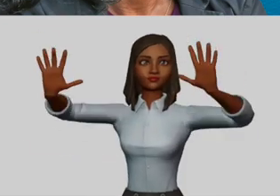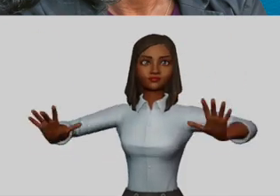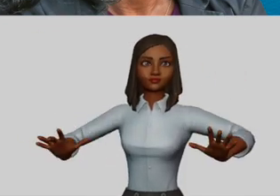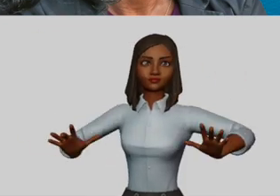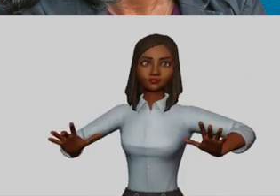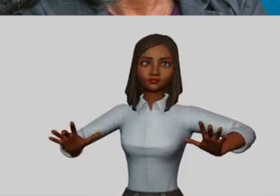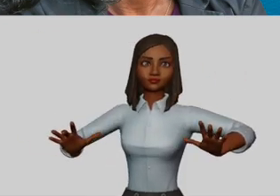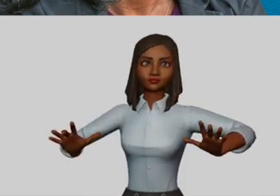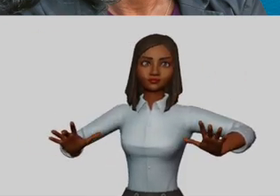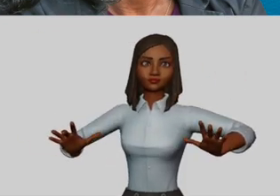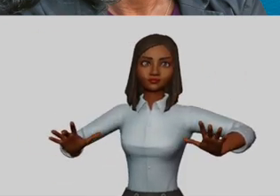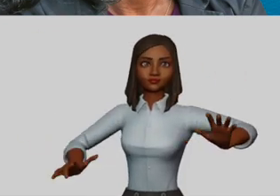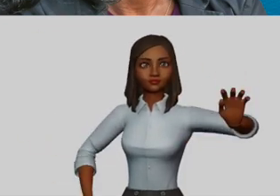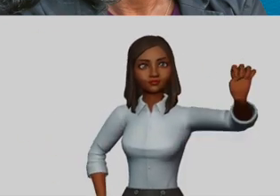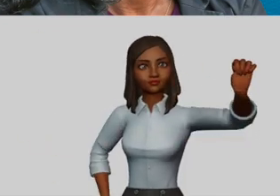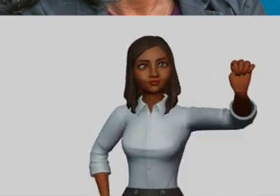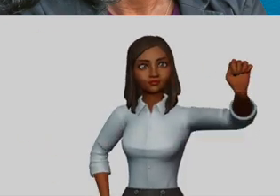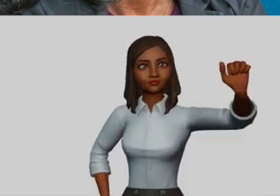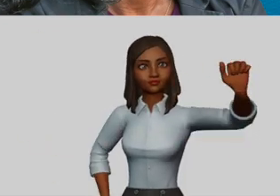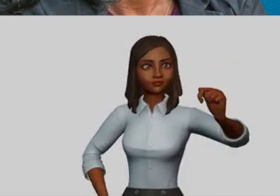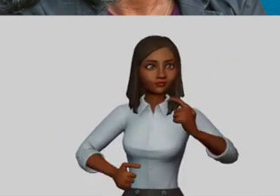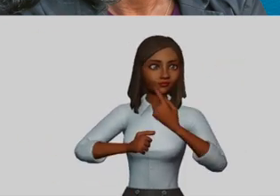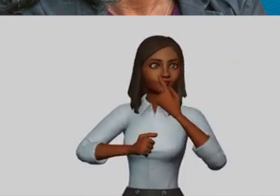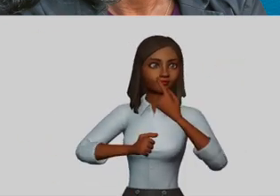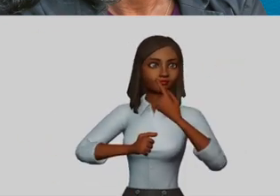Puedo usar el data set para hacer